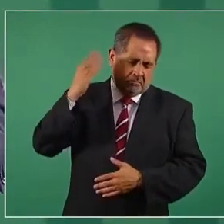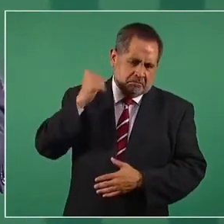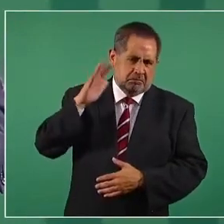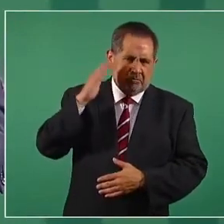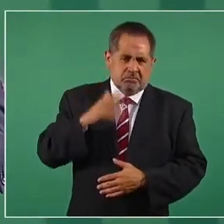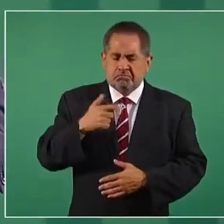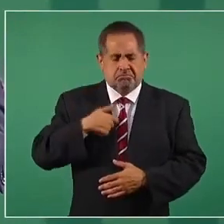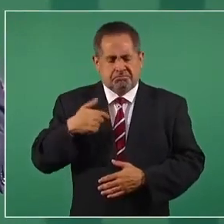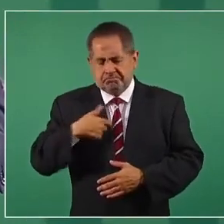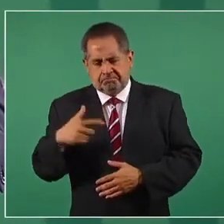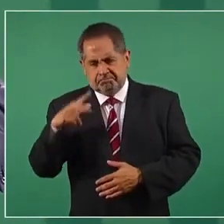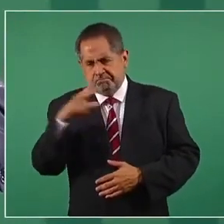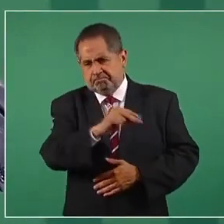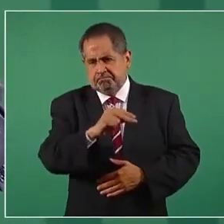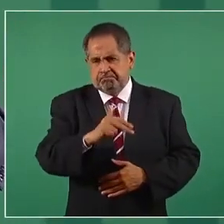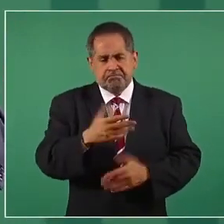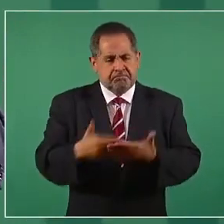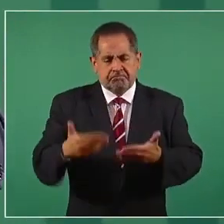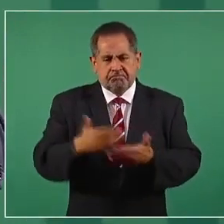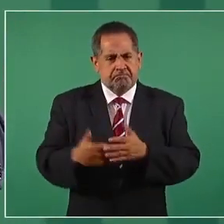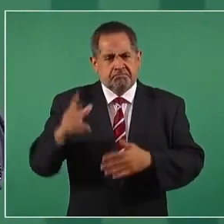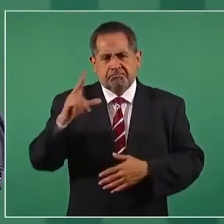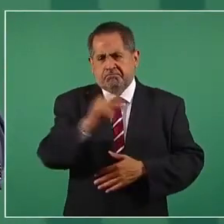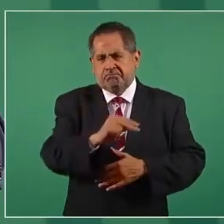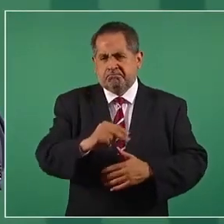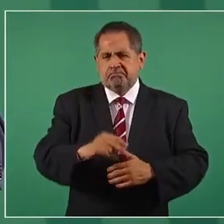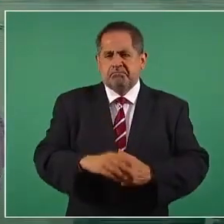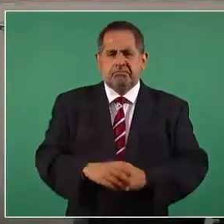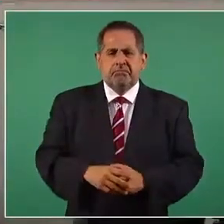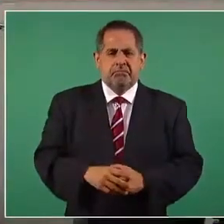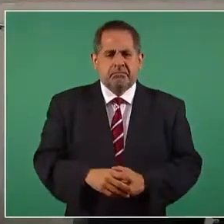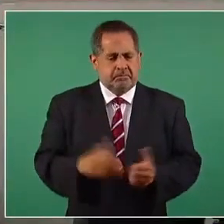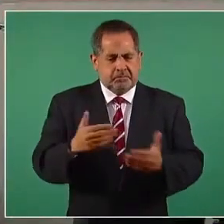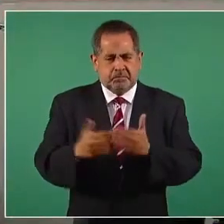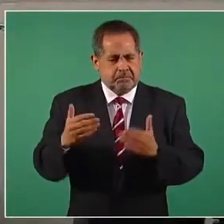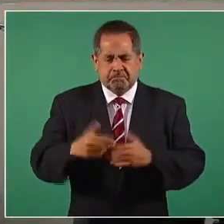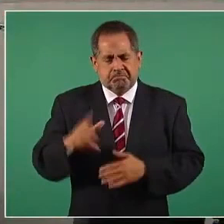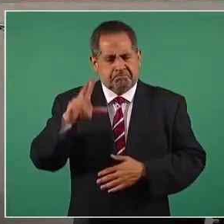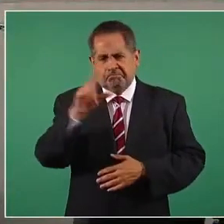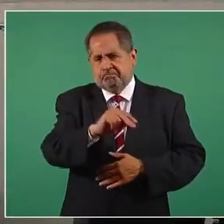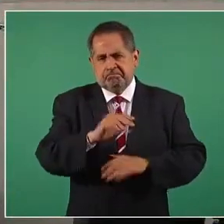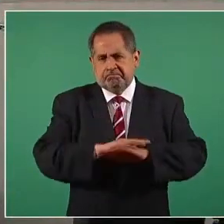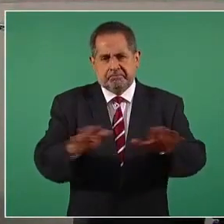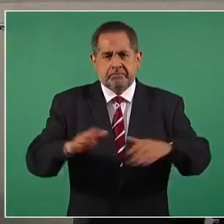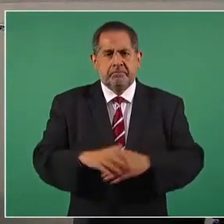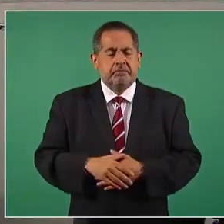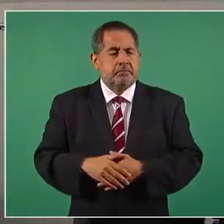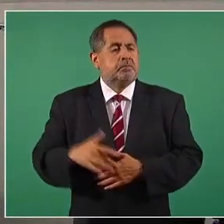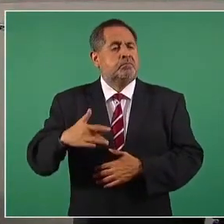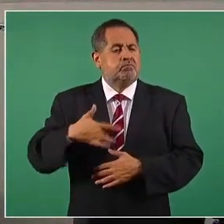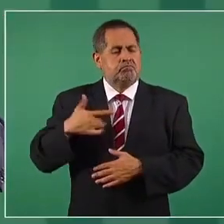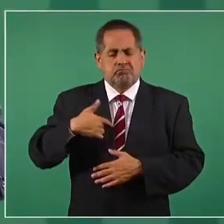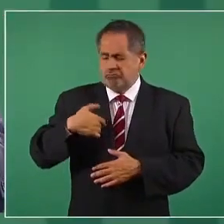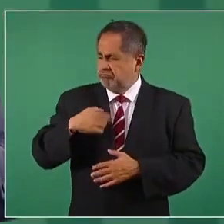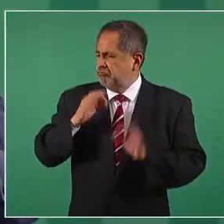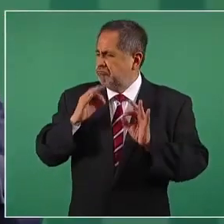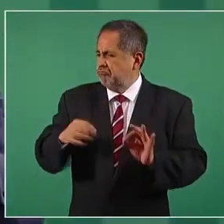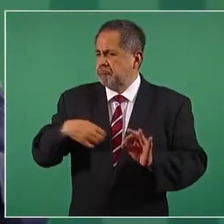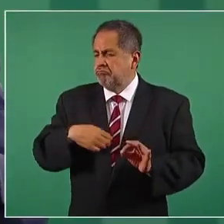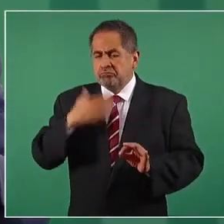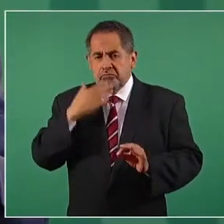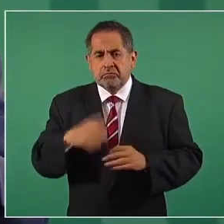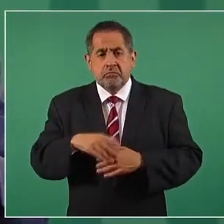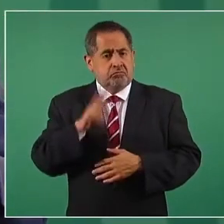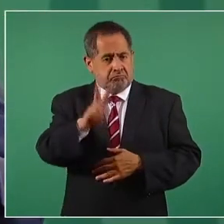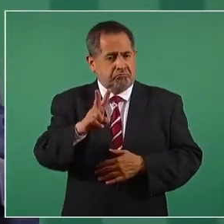No, ahora ya no. Ahora no. Y yo celebro, no saben